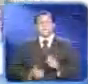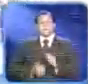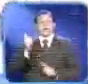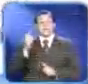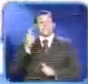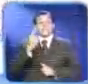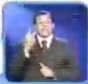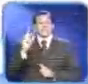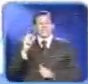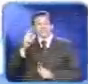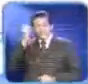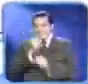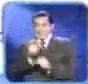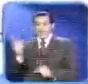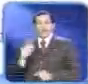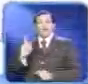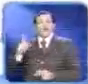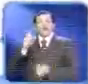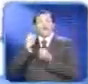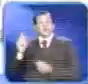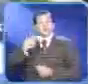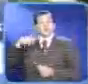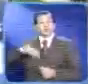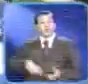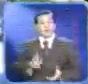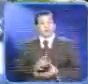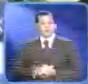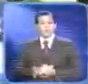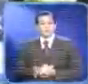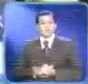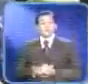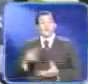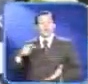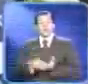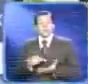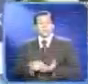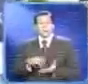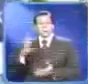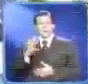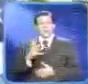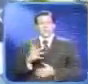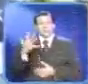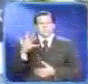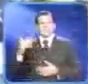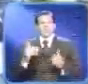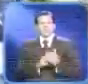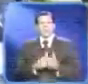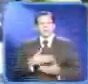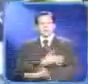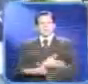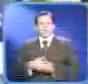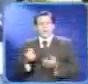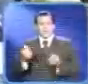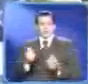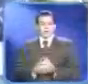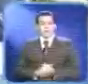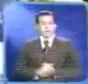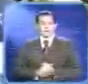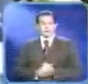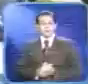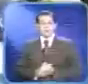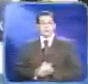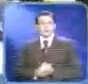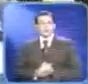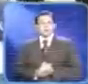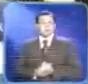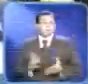120 obreros no han podido cobrar sus sueldos. La deuda está cerca de los 5.000 millones de bolívares, de